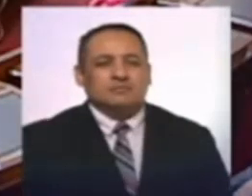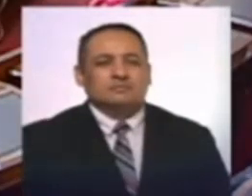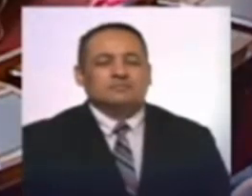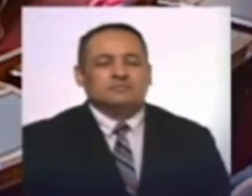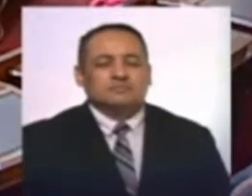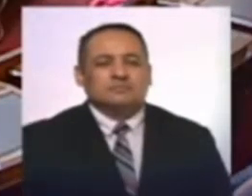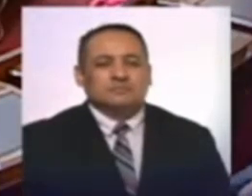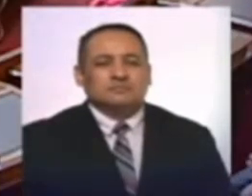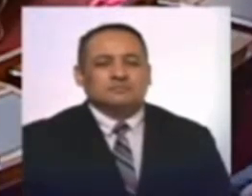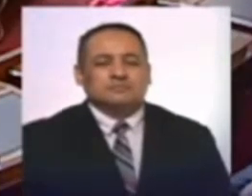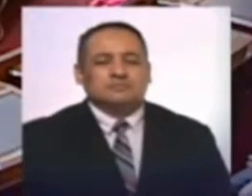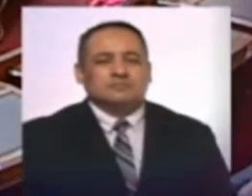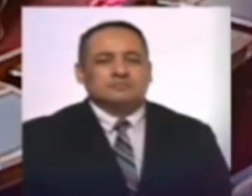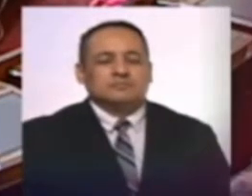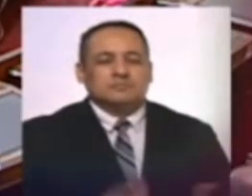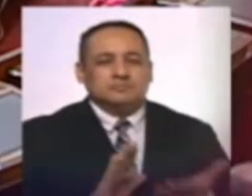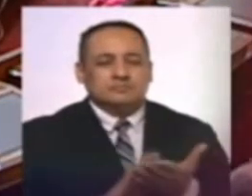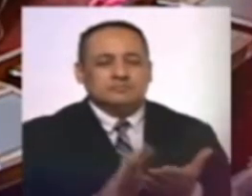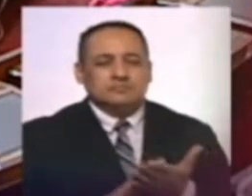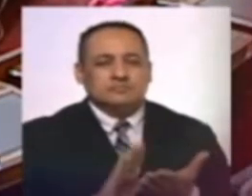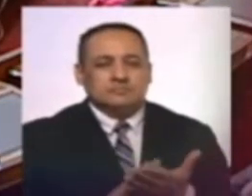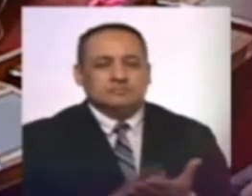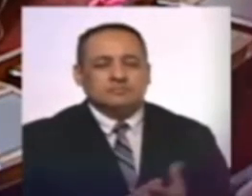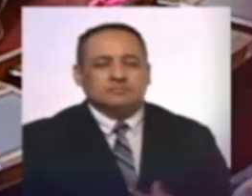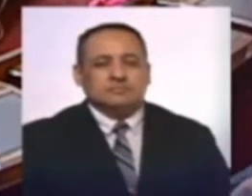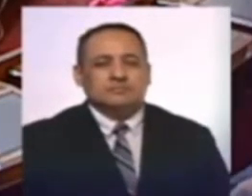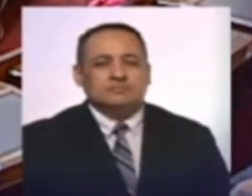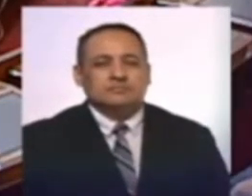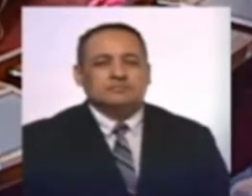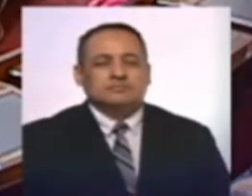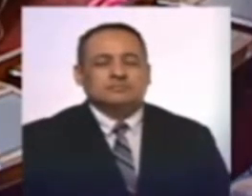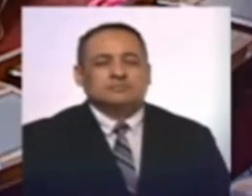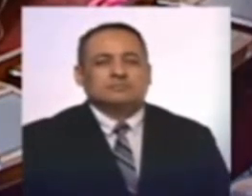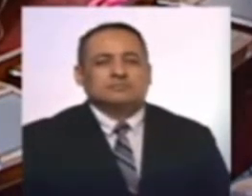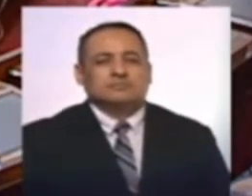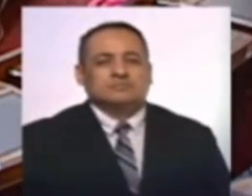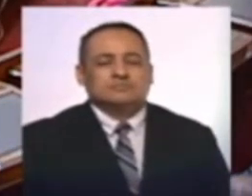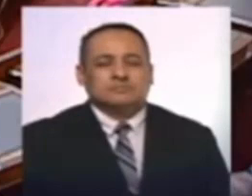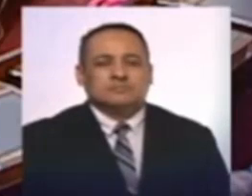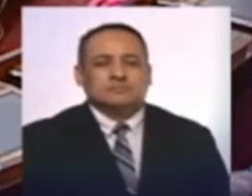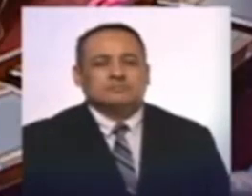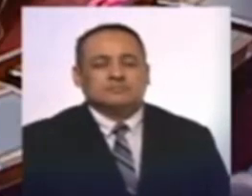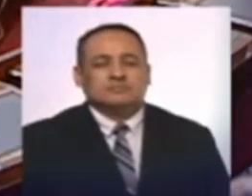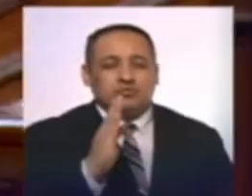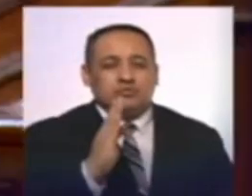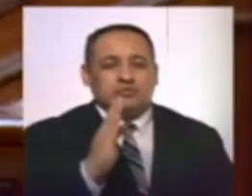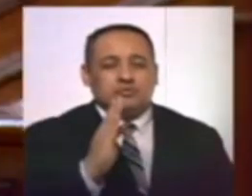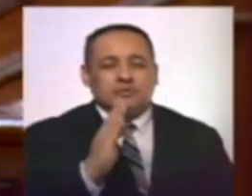porque soy creyente y sé que si estoy con Dios,